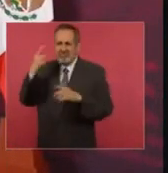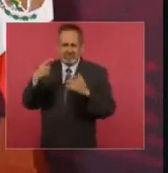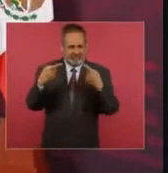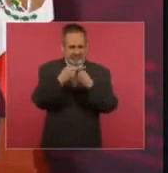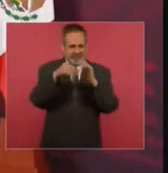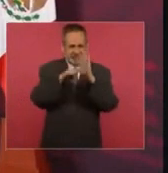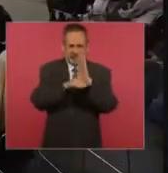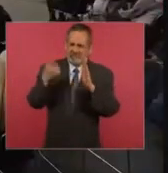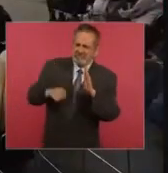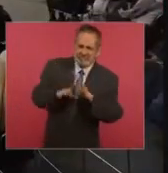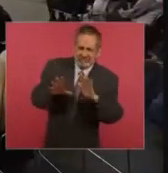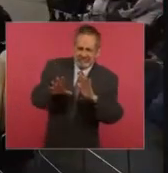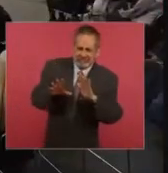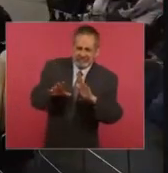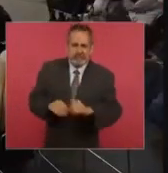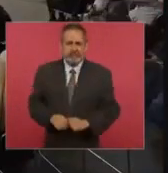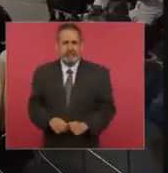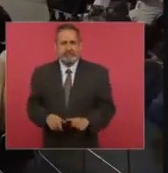mandamientos